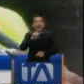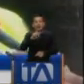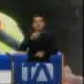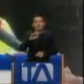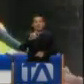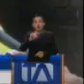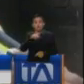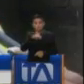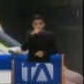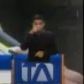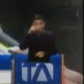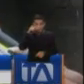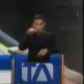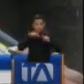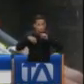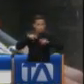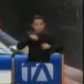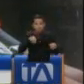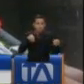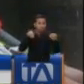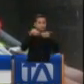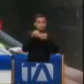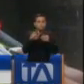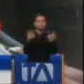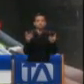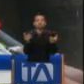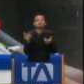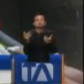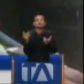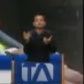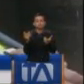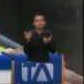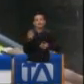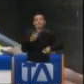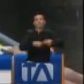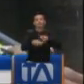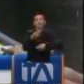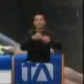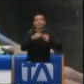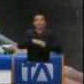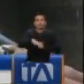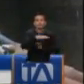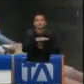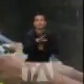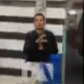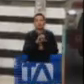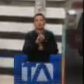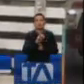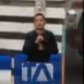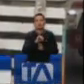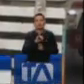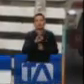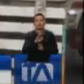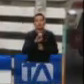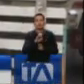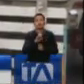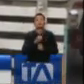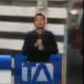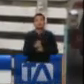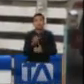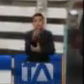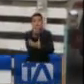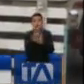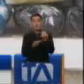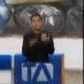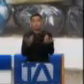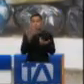de las investigaciones que estamos realizando, está siendo distribuido en lo que es el sector del Comité del Pueblo. Estas operaciones se